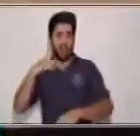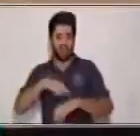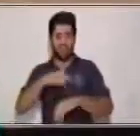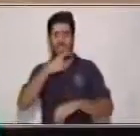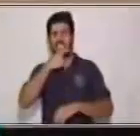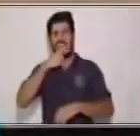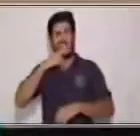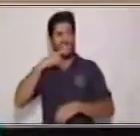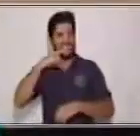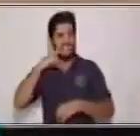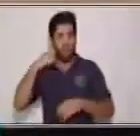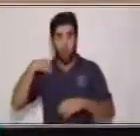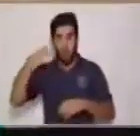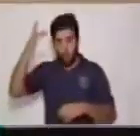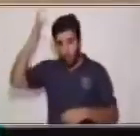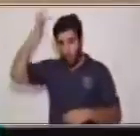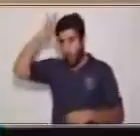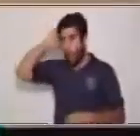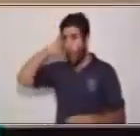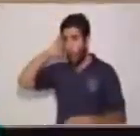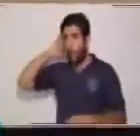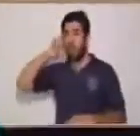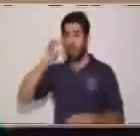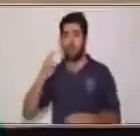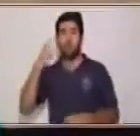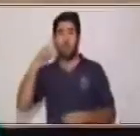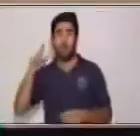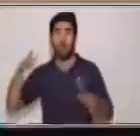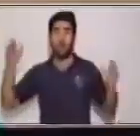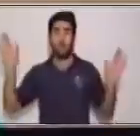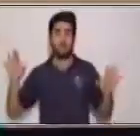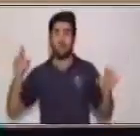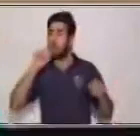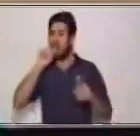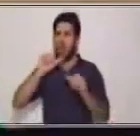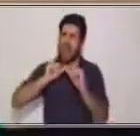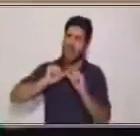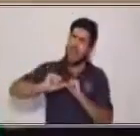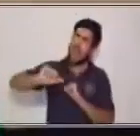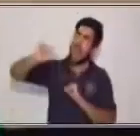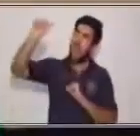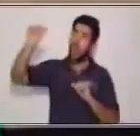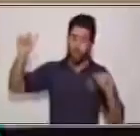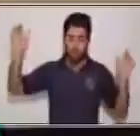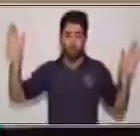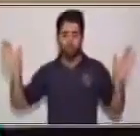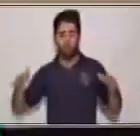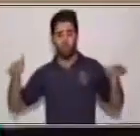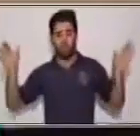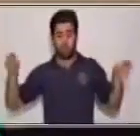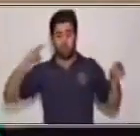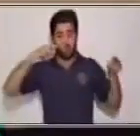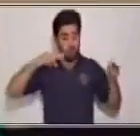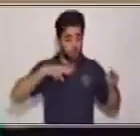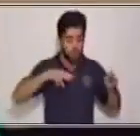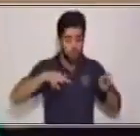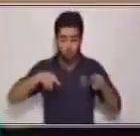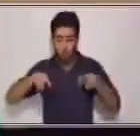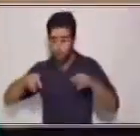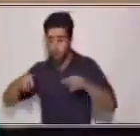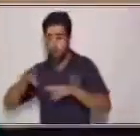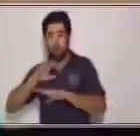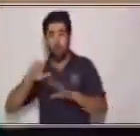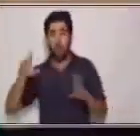con cabeza peloneada. Para no ser vistos, vuelan muy alto y bajan únicamente para buscar